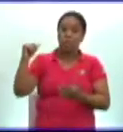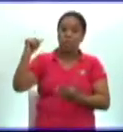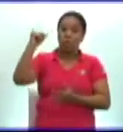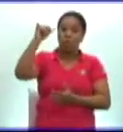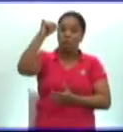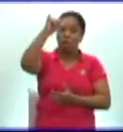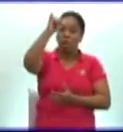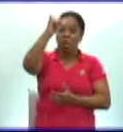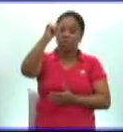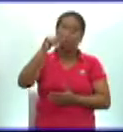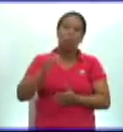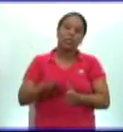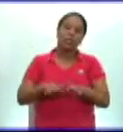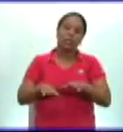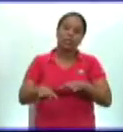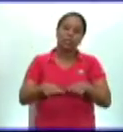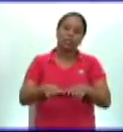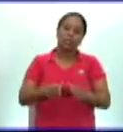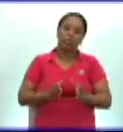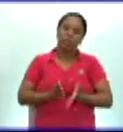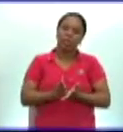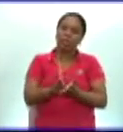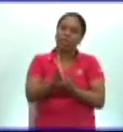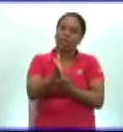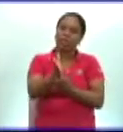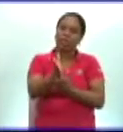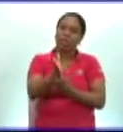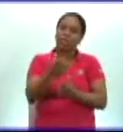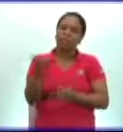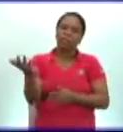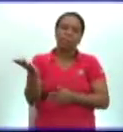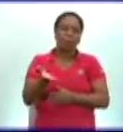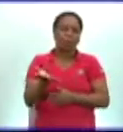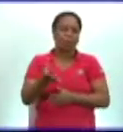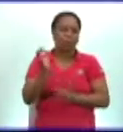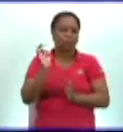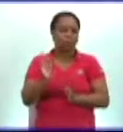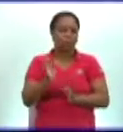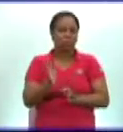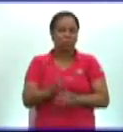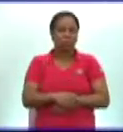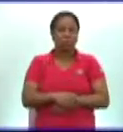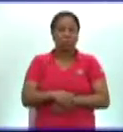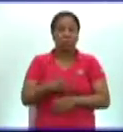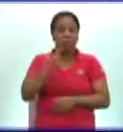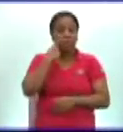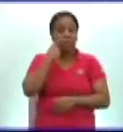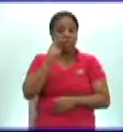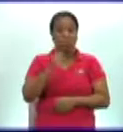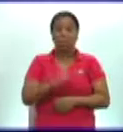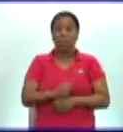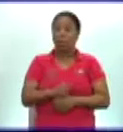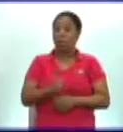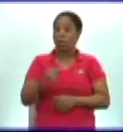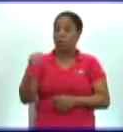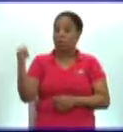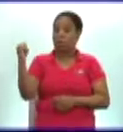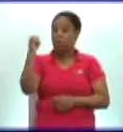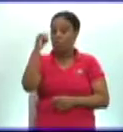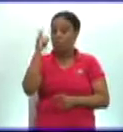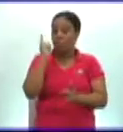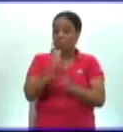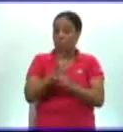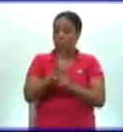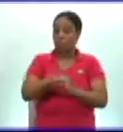línea recta con velocidad constante. Vamos a suponer que el avión se encuentra en una pista y se mueve con